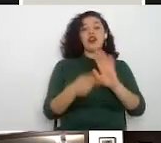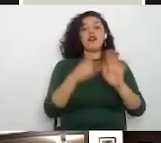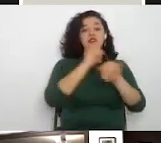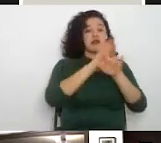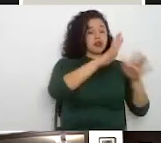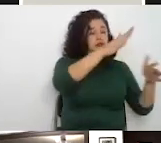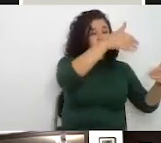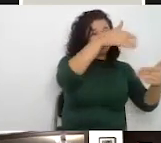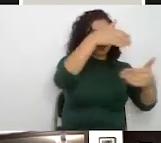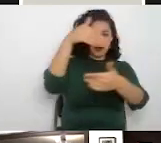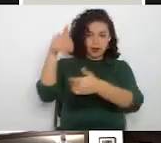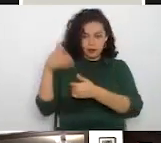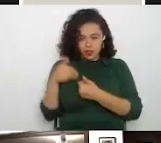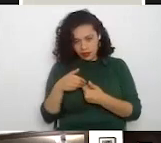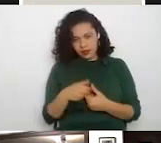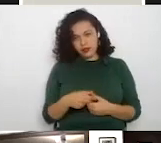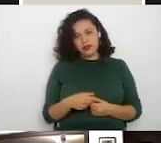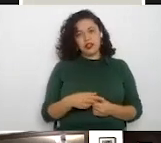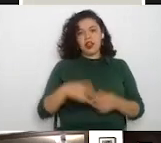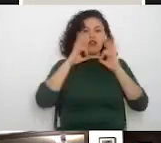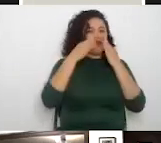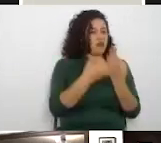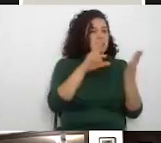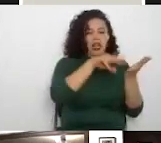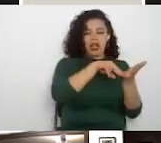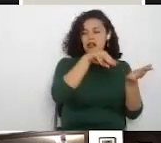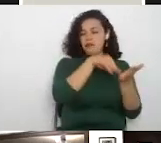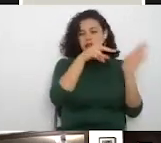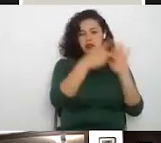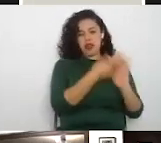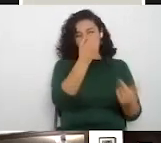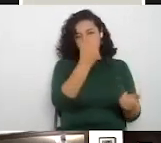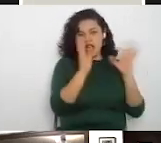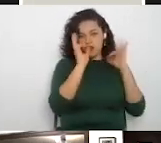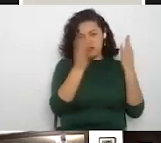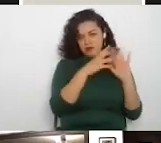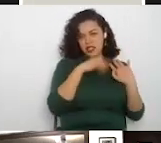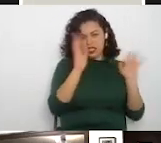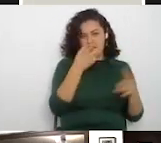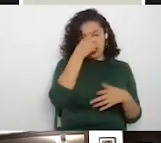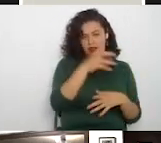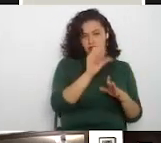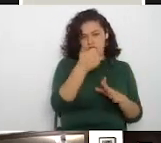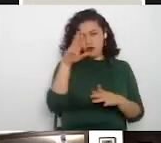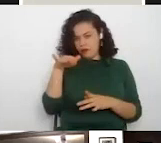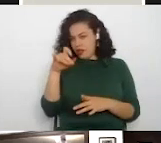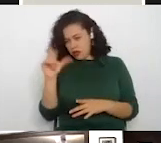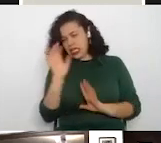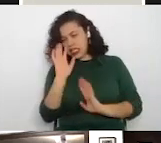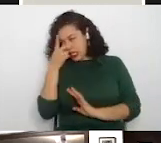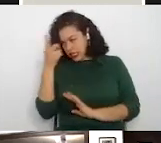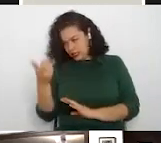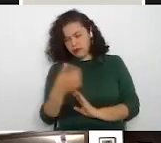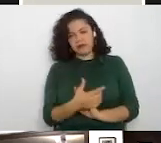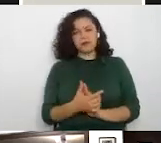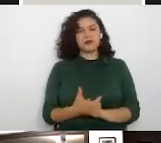por los medios y métodos que también de alguna manera hemos mencionado en el otro manual. Vamos a